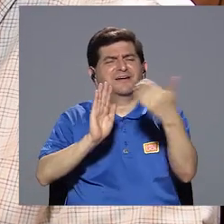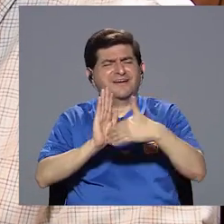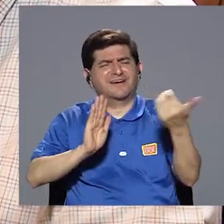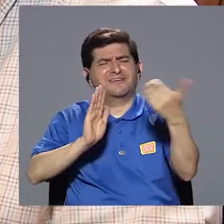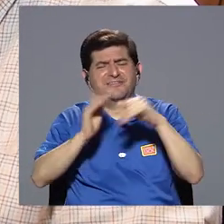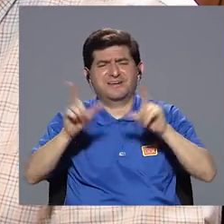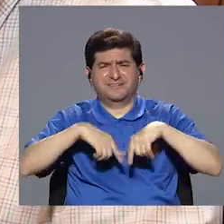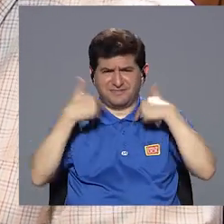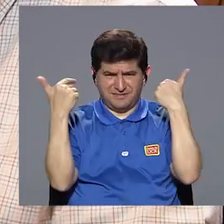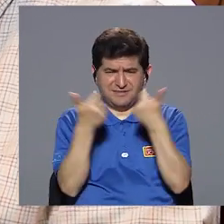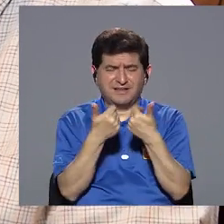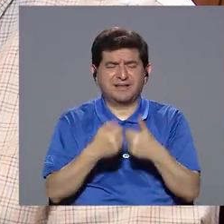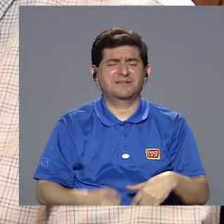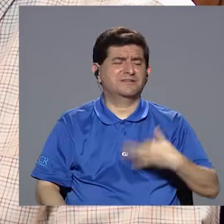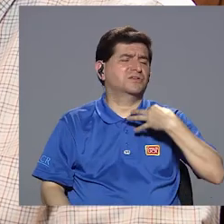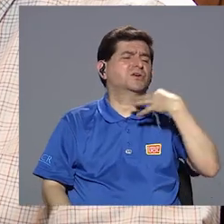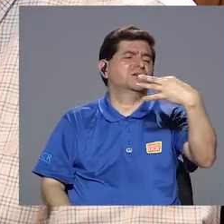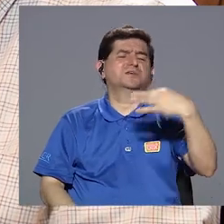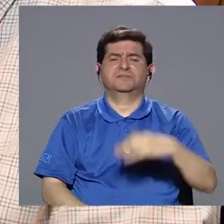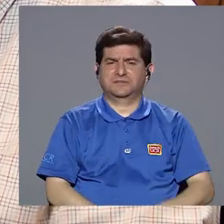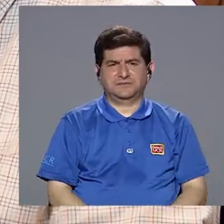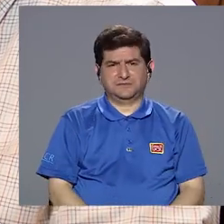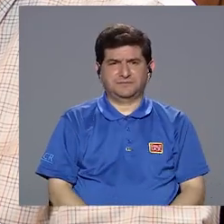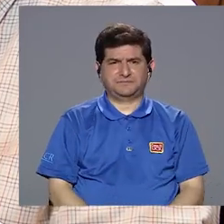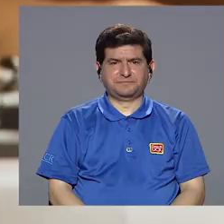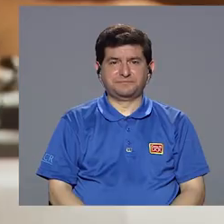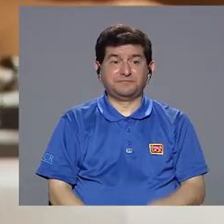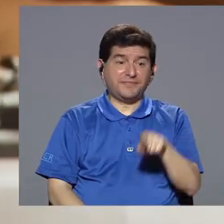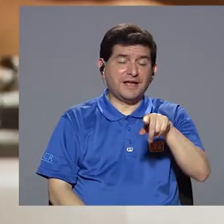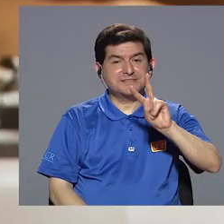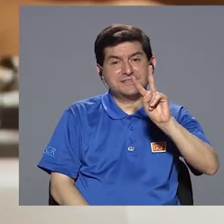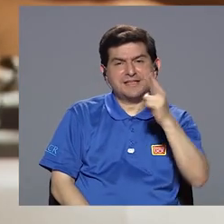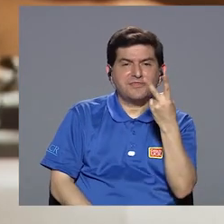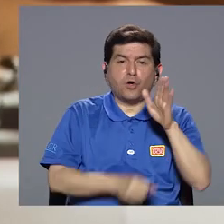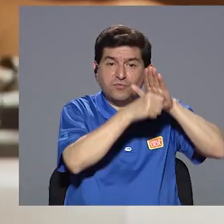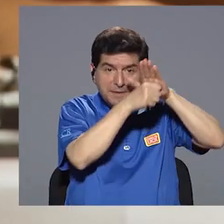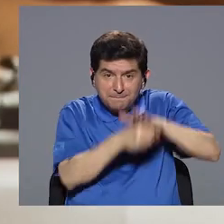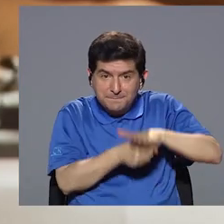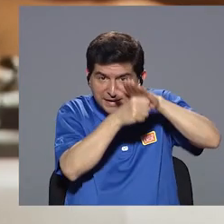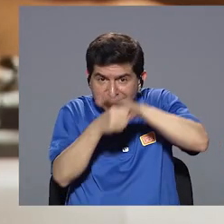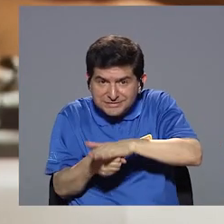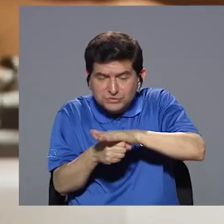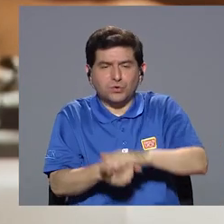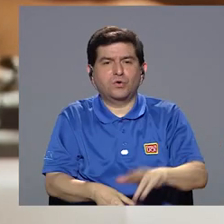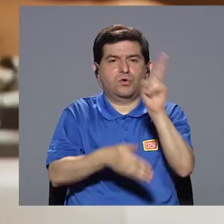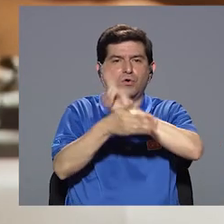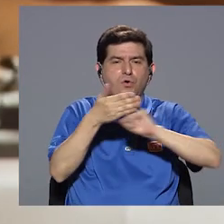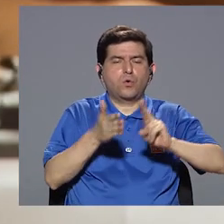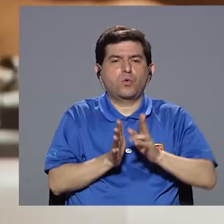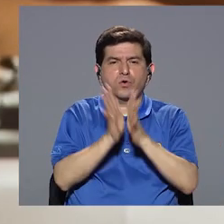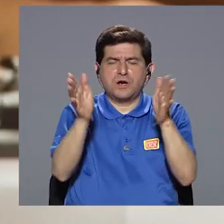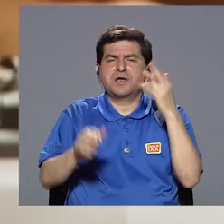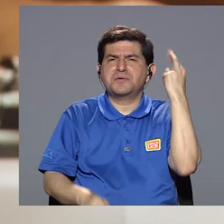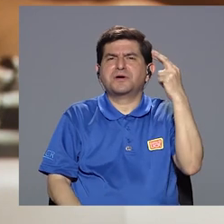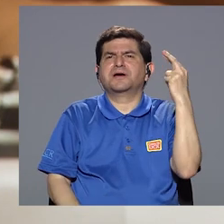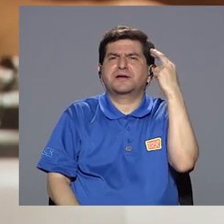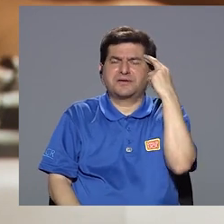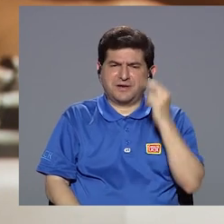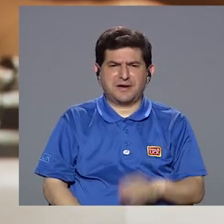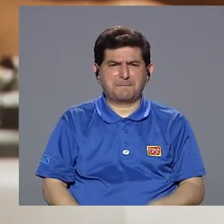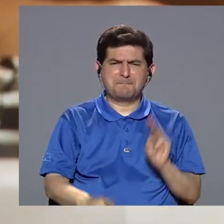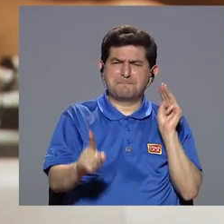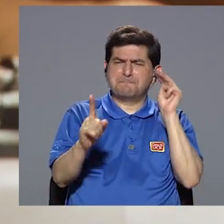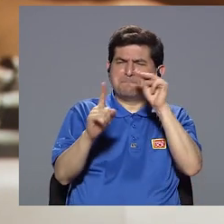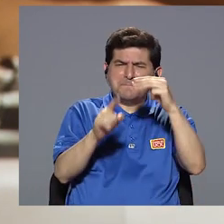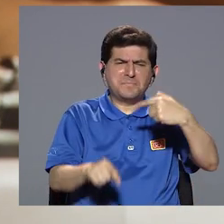problemas que afectan estos sectores en la vida cotidiana entonces en esta dualidad de presiones la universidad pública tiene que reflexionar